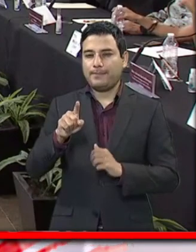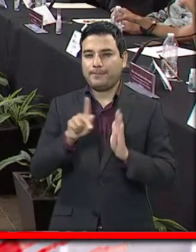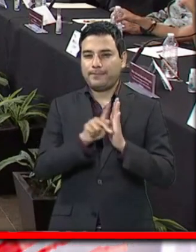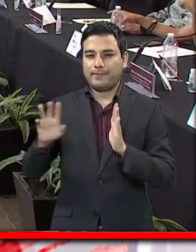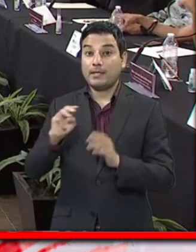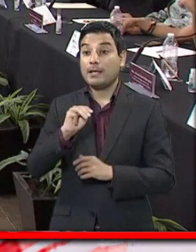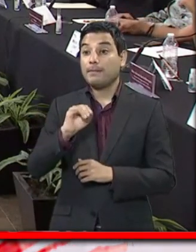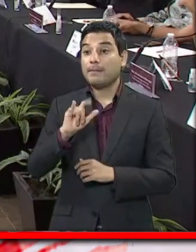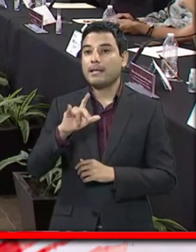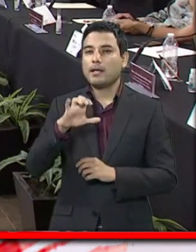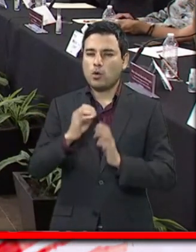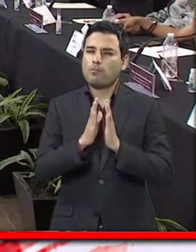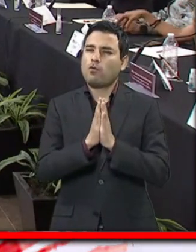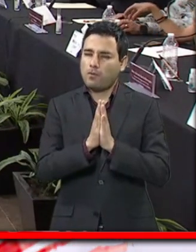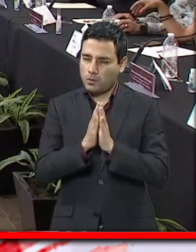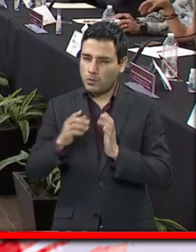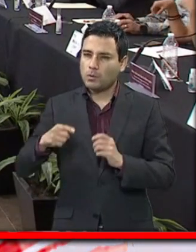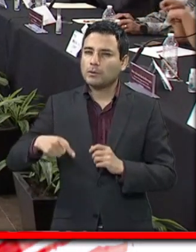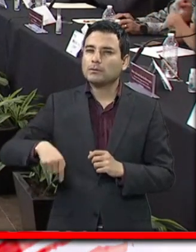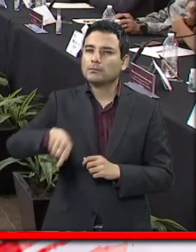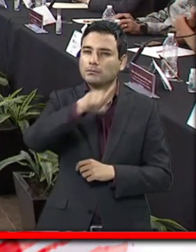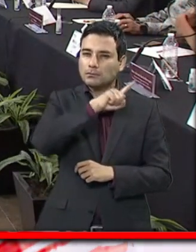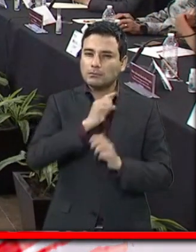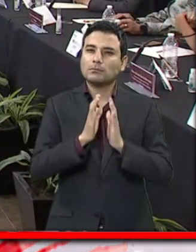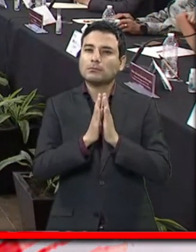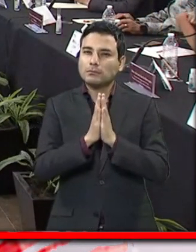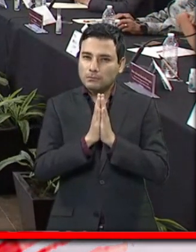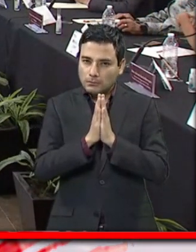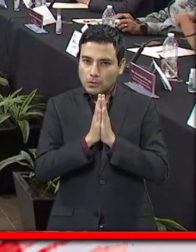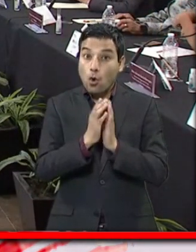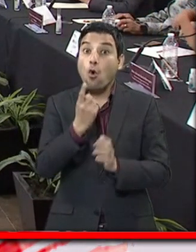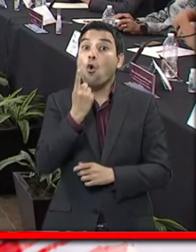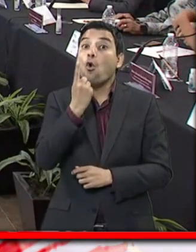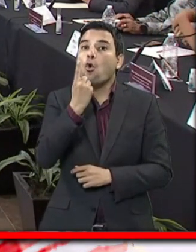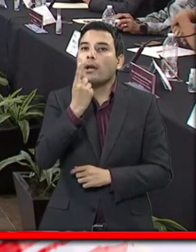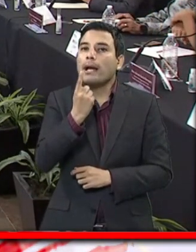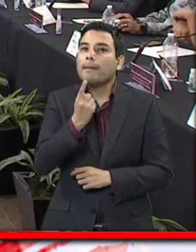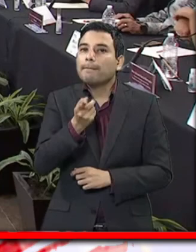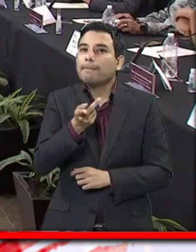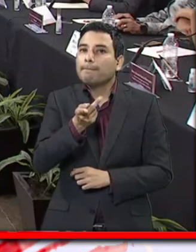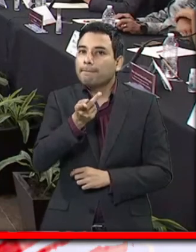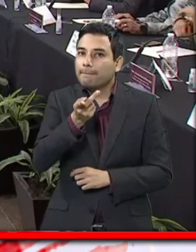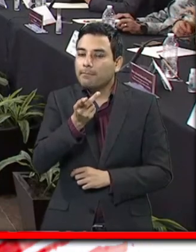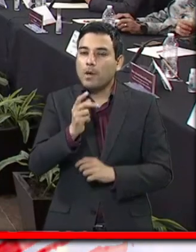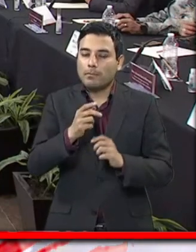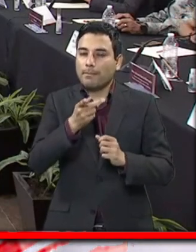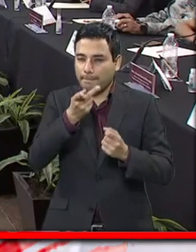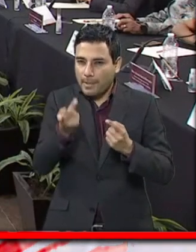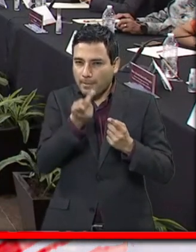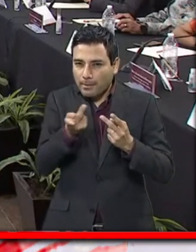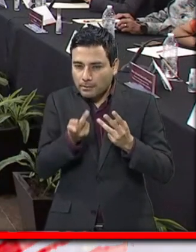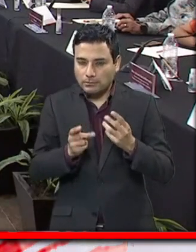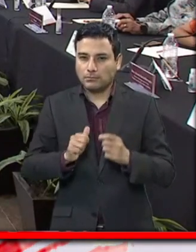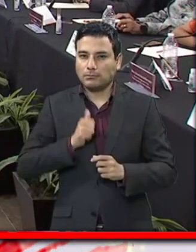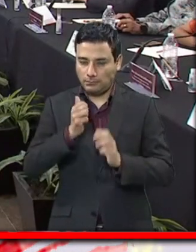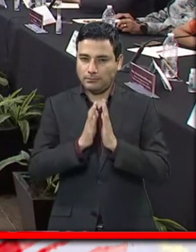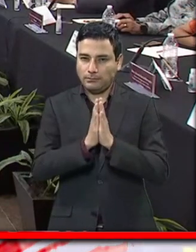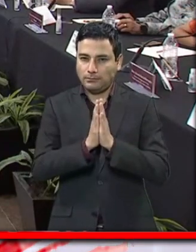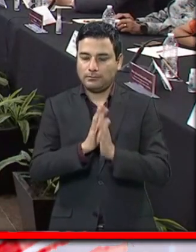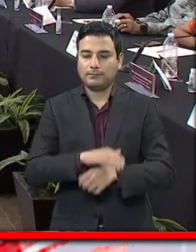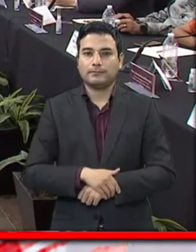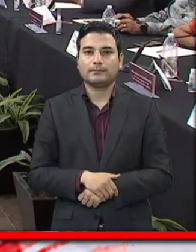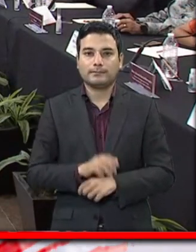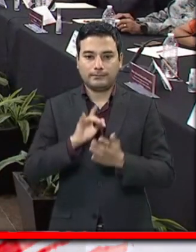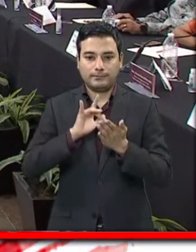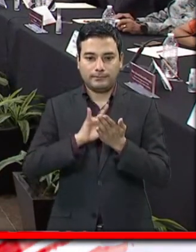favor compañeras de los medios de comunicación que hagamos una en una sola ronda las preguntas necesarias gracias